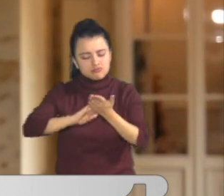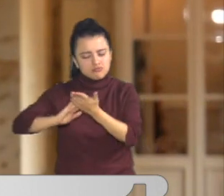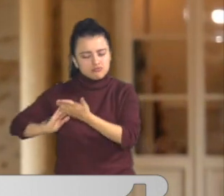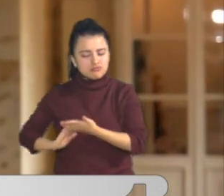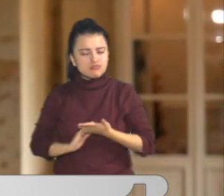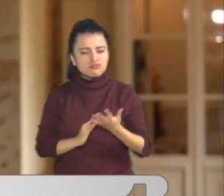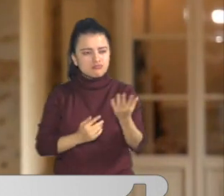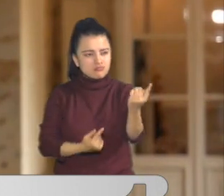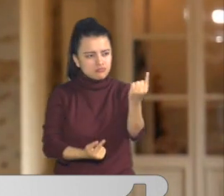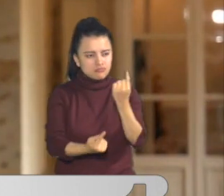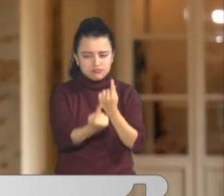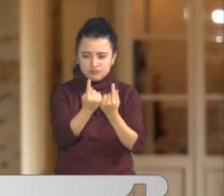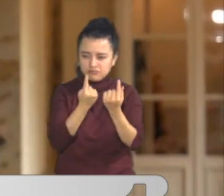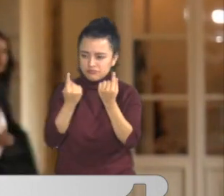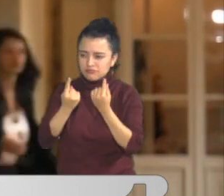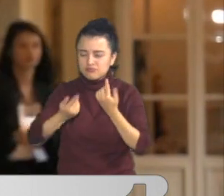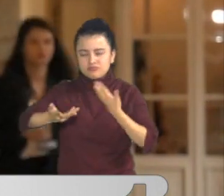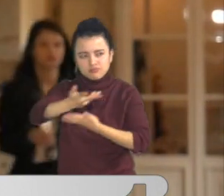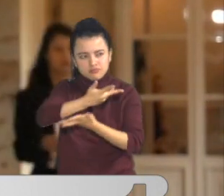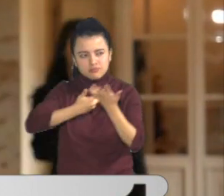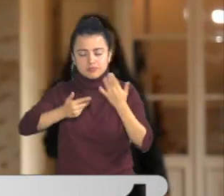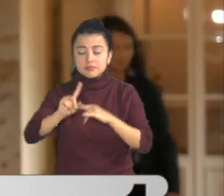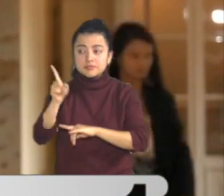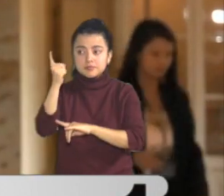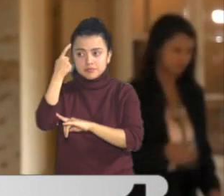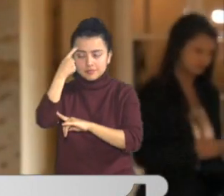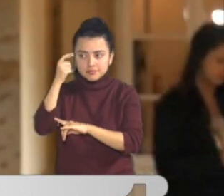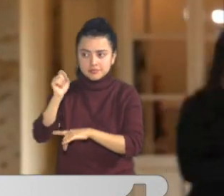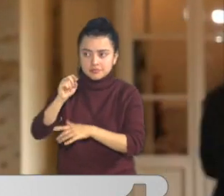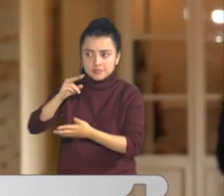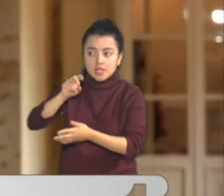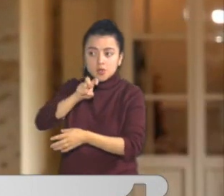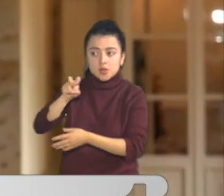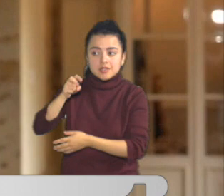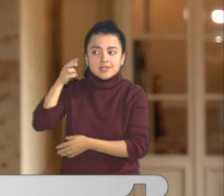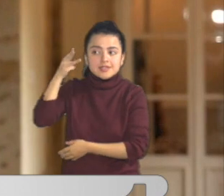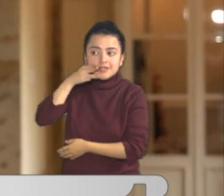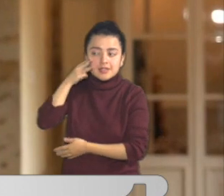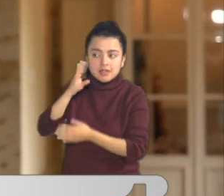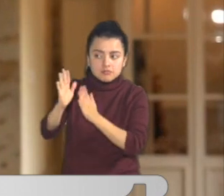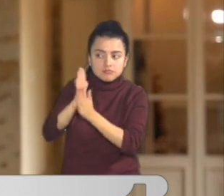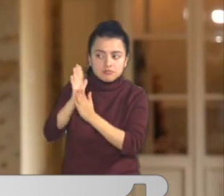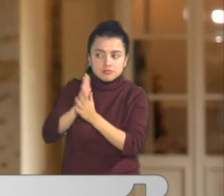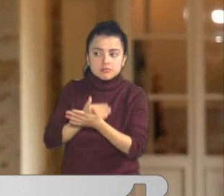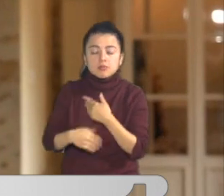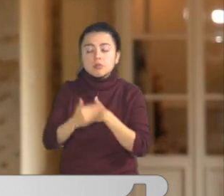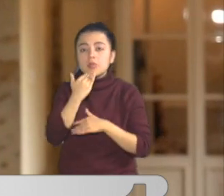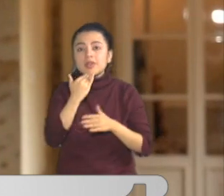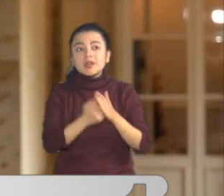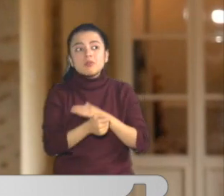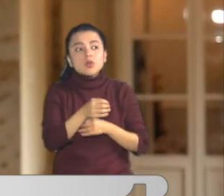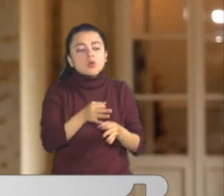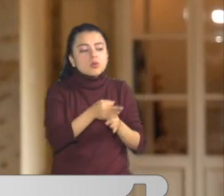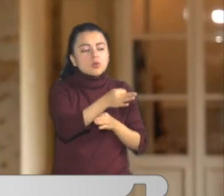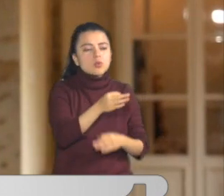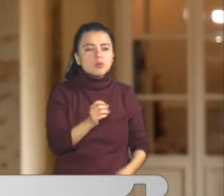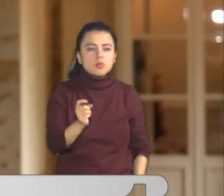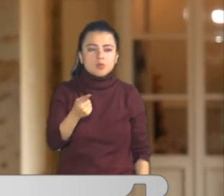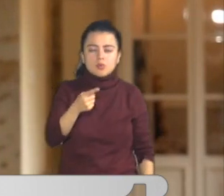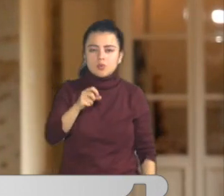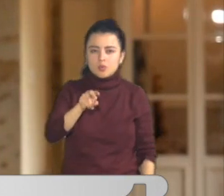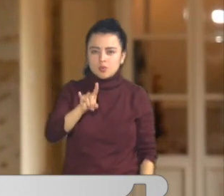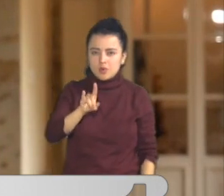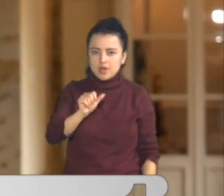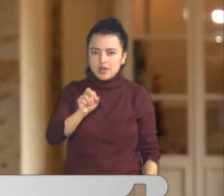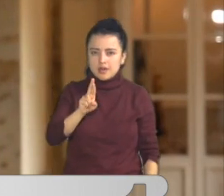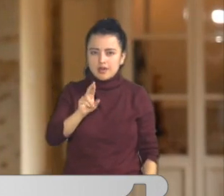gremios, con la gobernación de Norte de Santander. Hay intercambio comercial, por ejemplo, en Paraguachón, en La Guajira, en donde sí hay paso comercial, hay paso